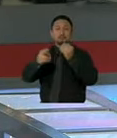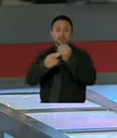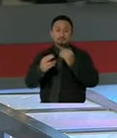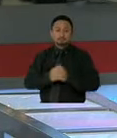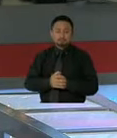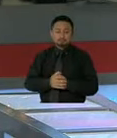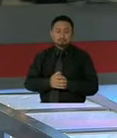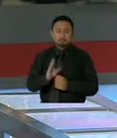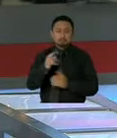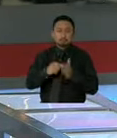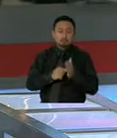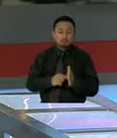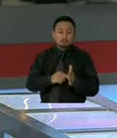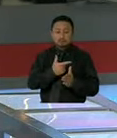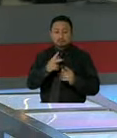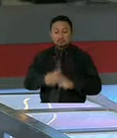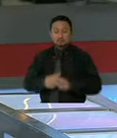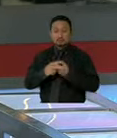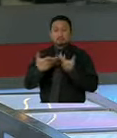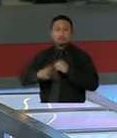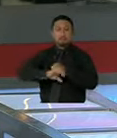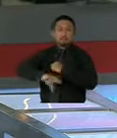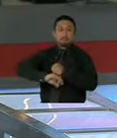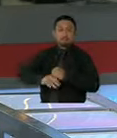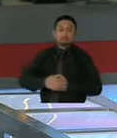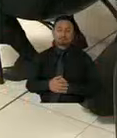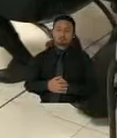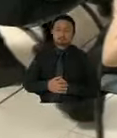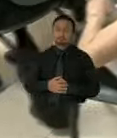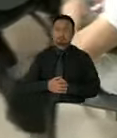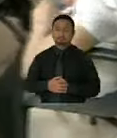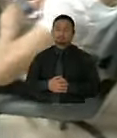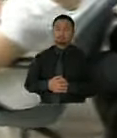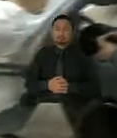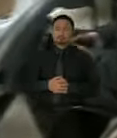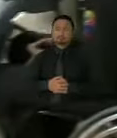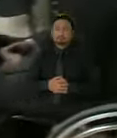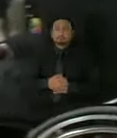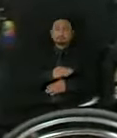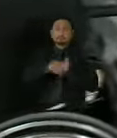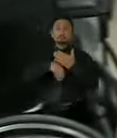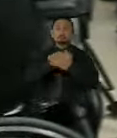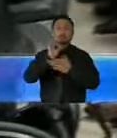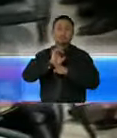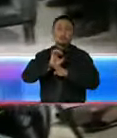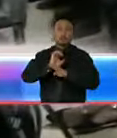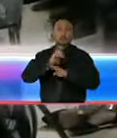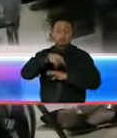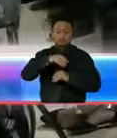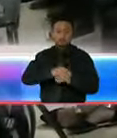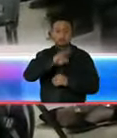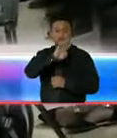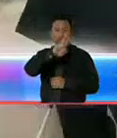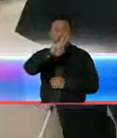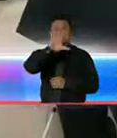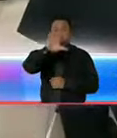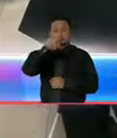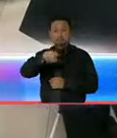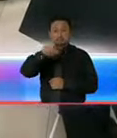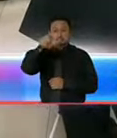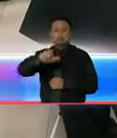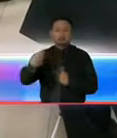de las medidas será la puesta en marcha de una campaña. A nivel nacional, en nuestro país se asegura que existen 425.000